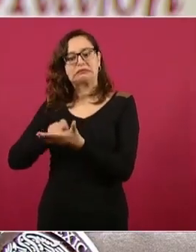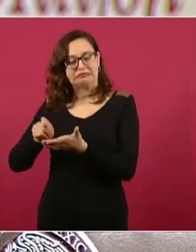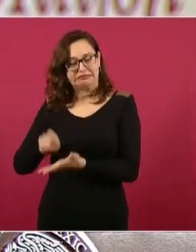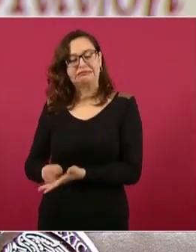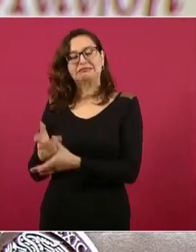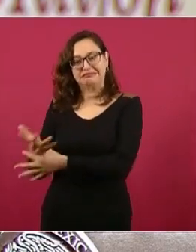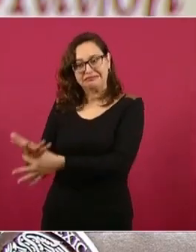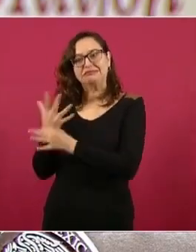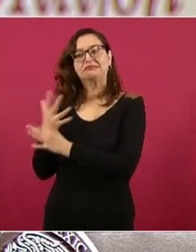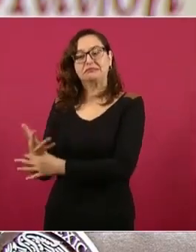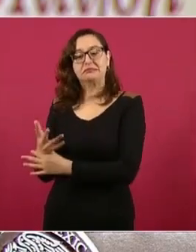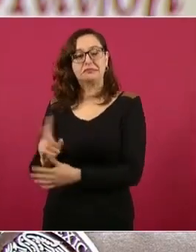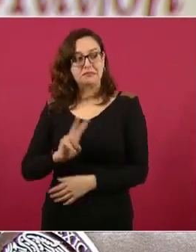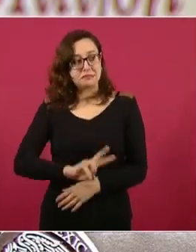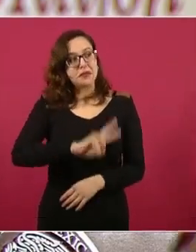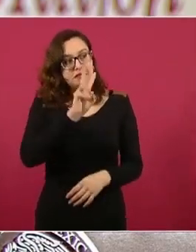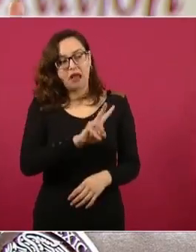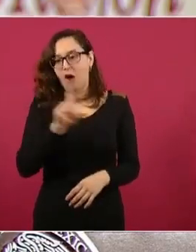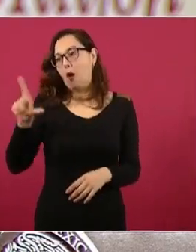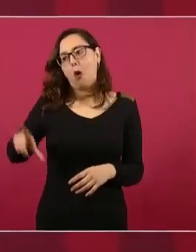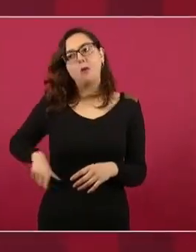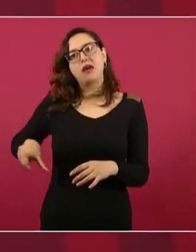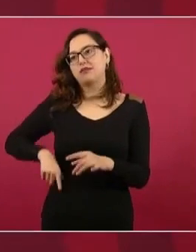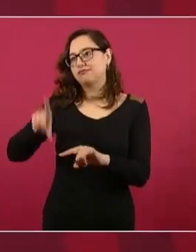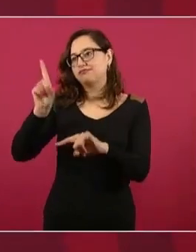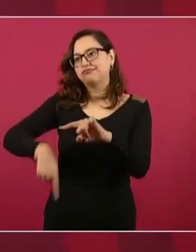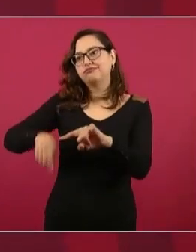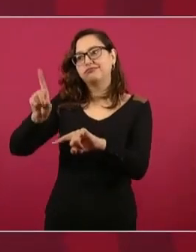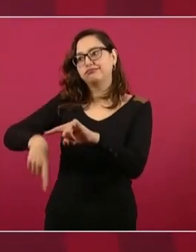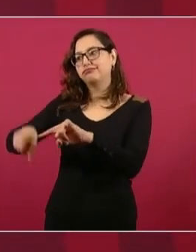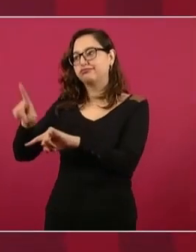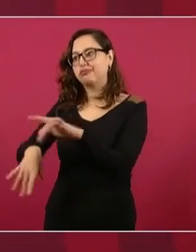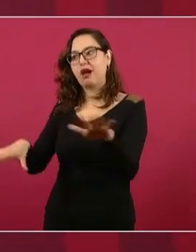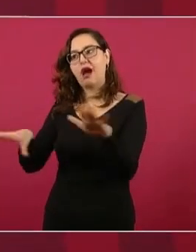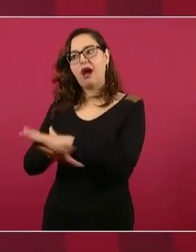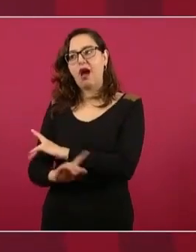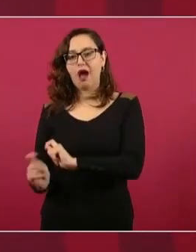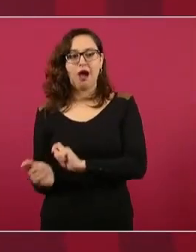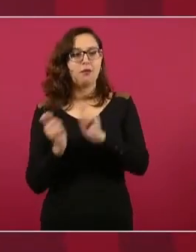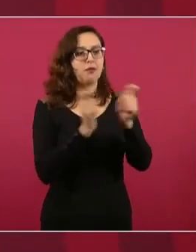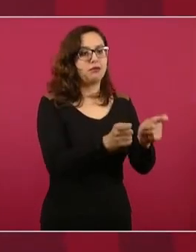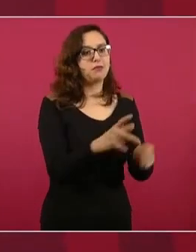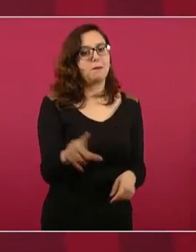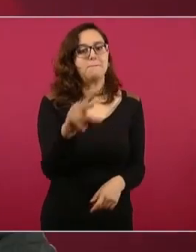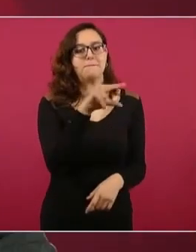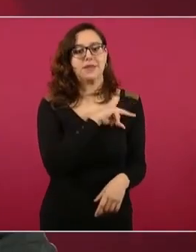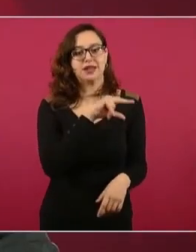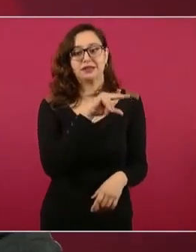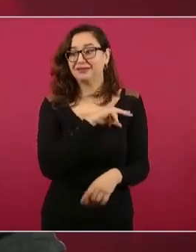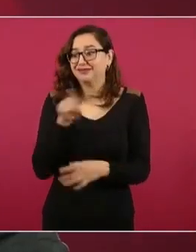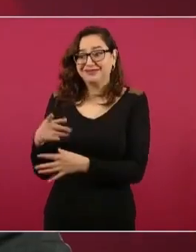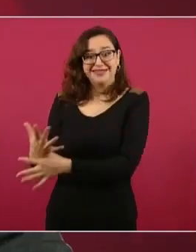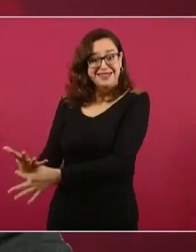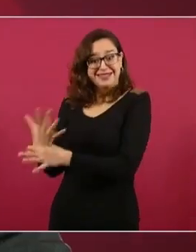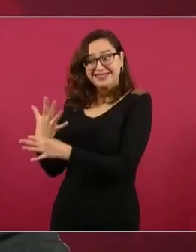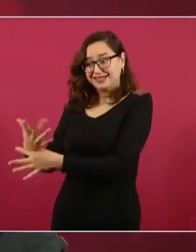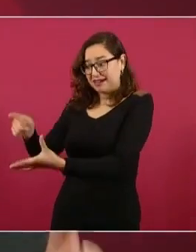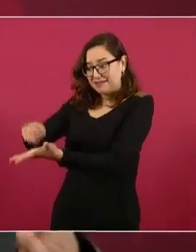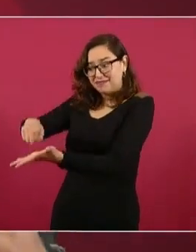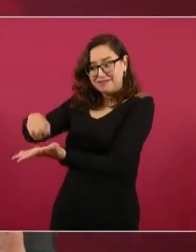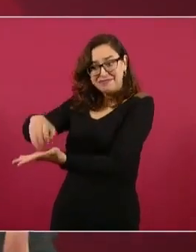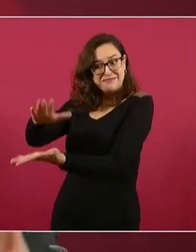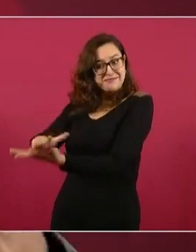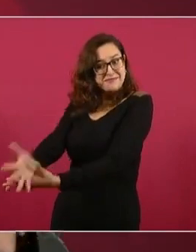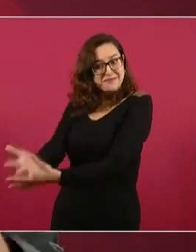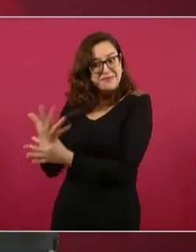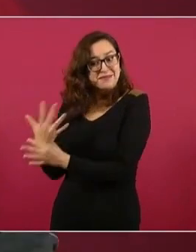de desmantelamiento de lo público para sustituirlo por lo privado. Siguieron, por supuesto, los correspondientes secretarios de salud,